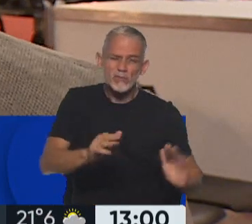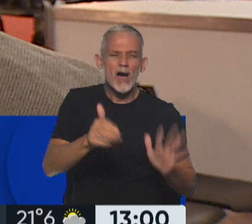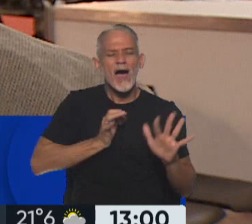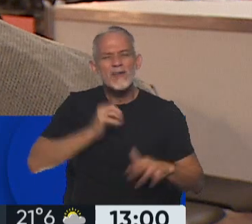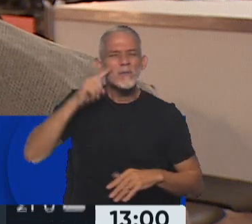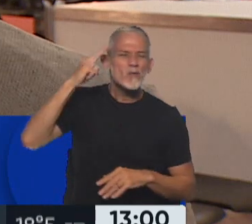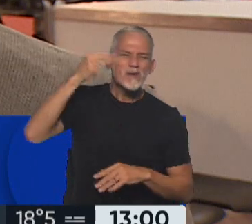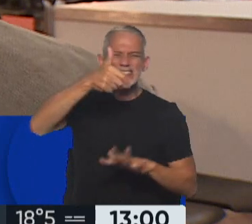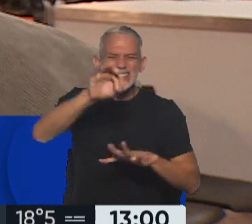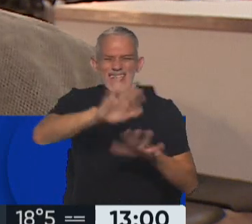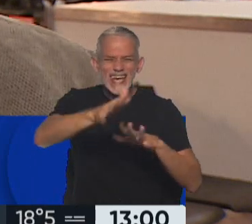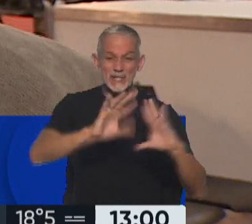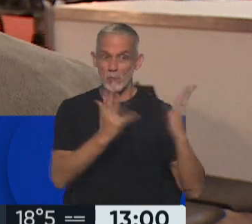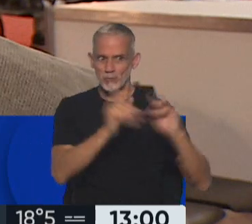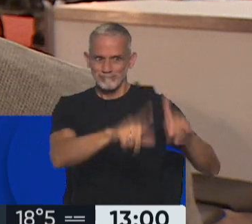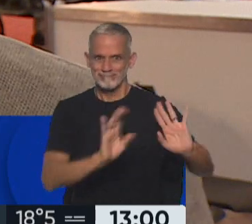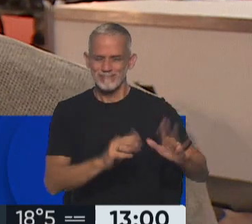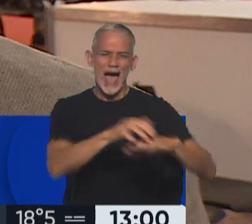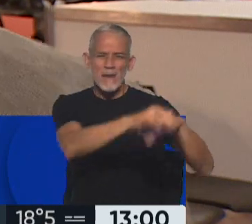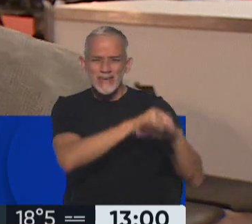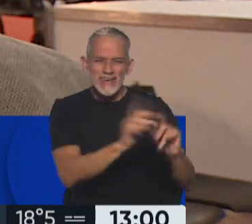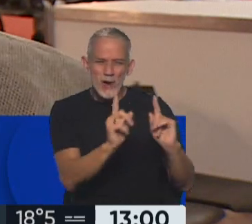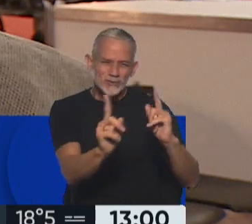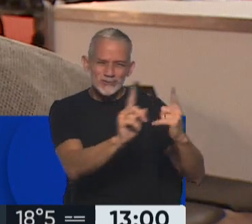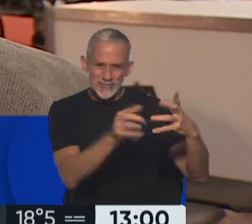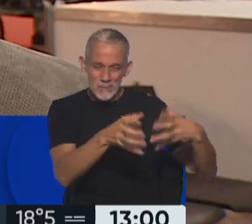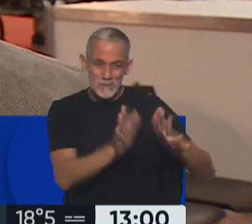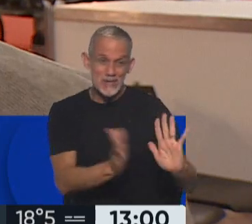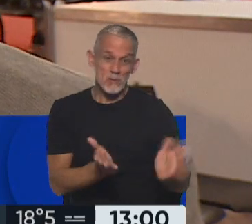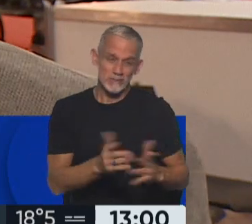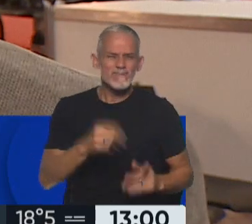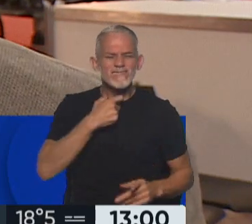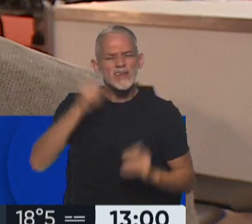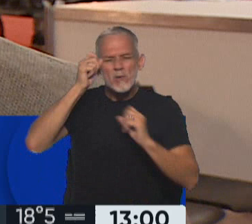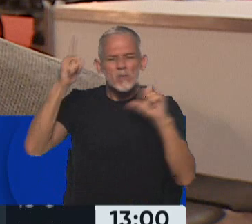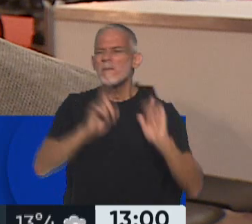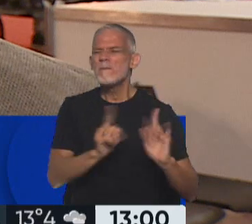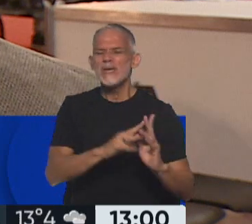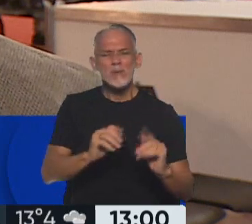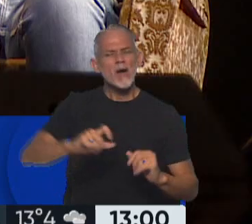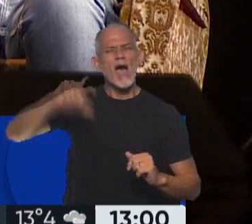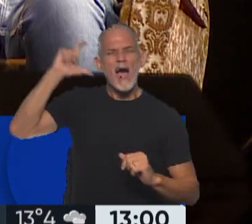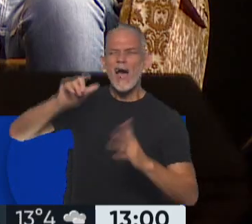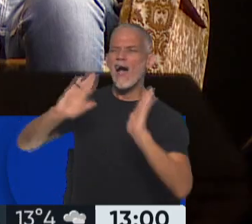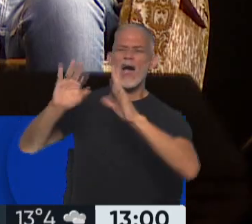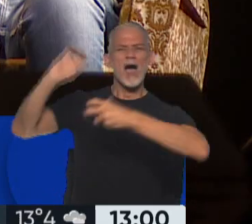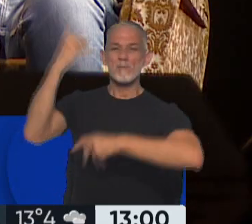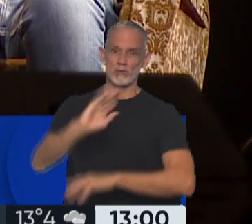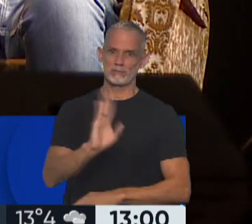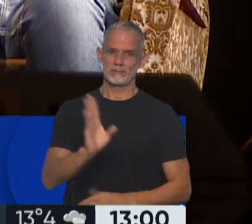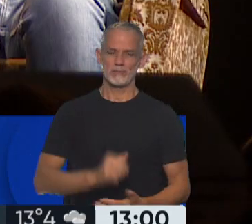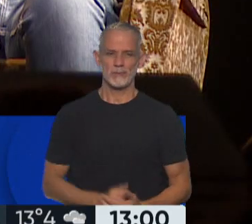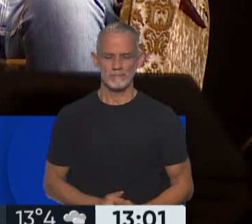60, con ese mundo, con esos amigos. Me la quiero seguir imaginando ahí a Mafalda, ¿no? Totalmente.